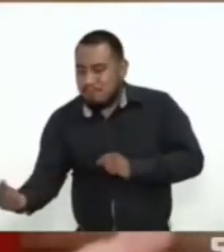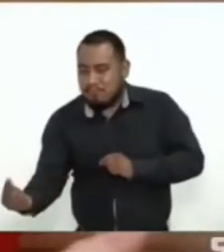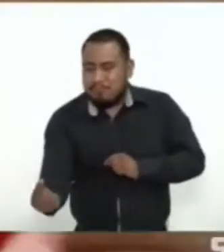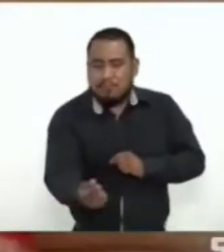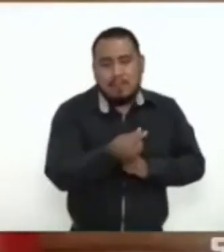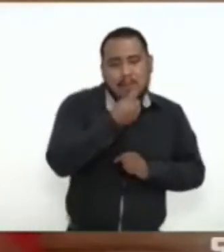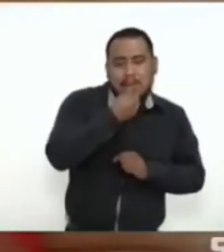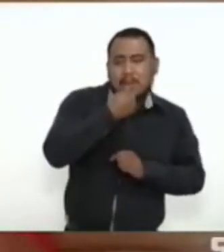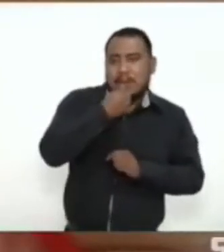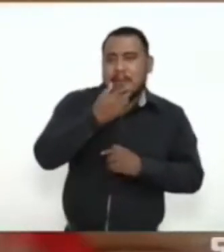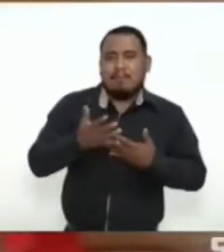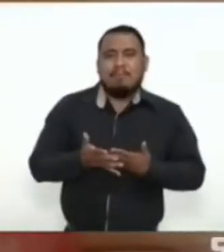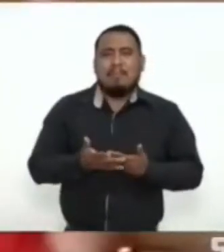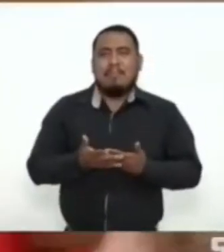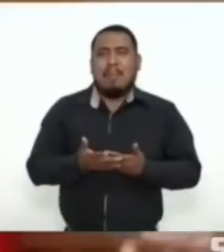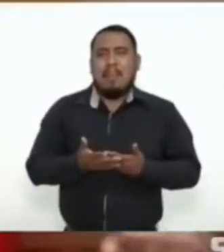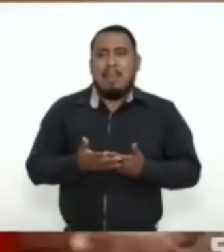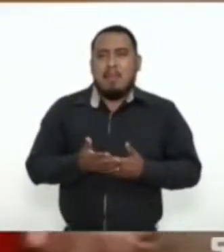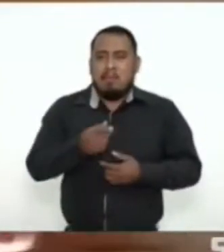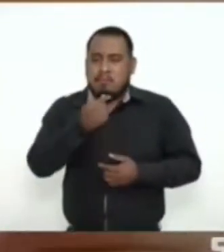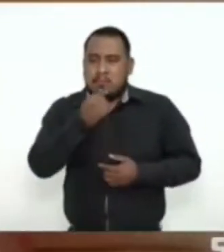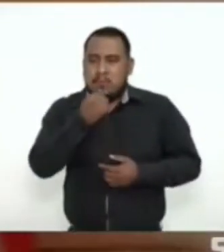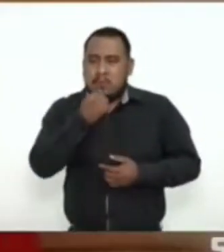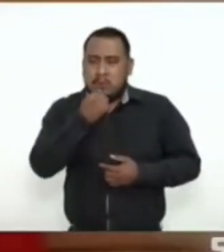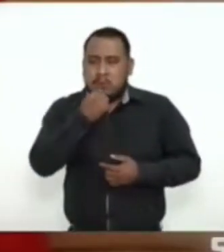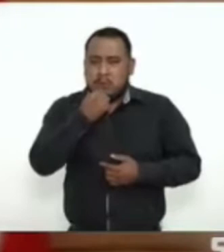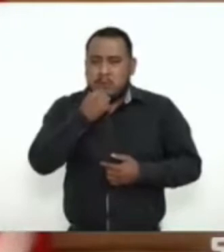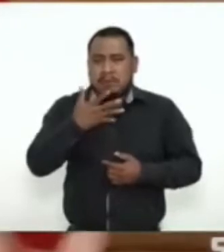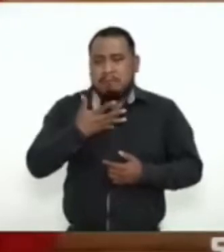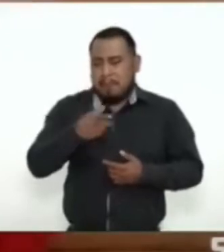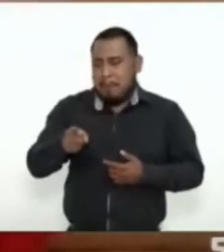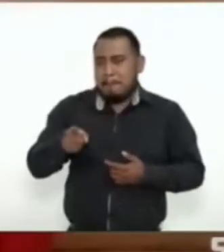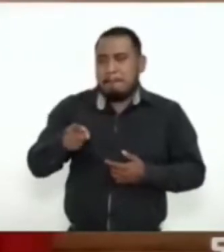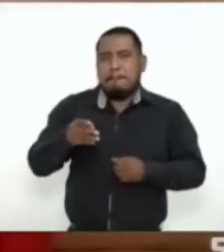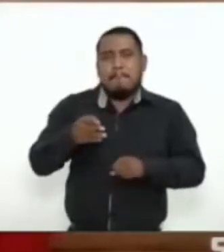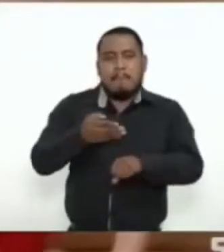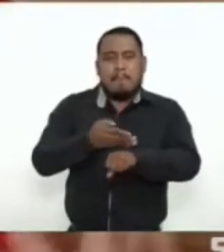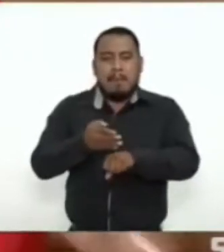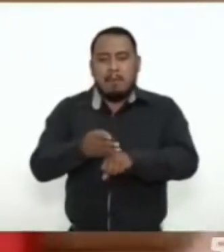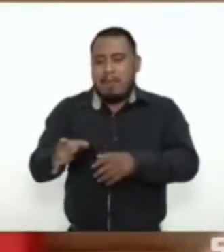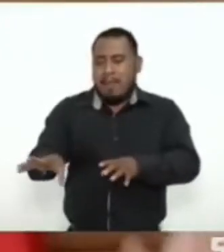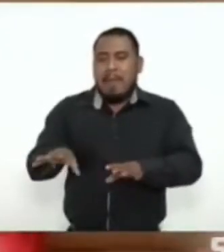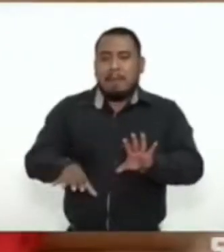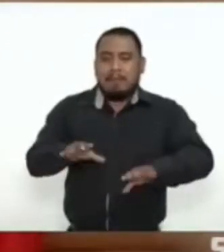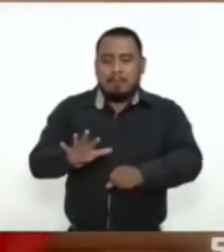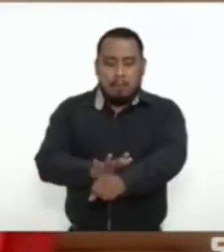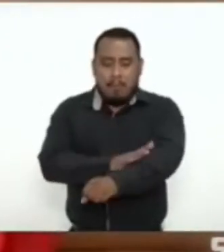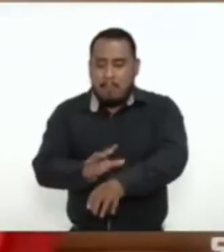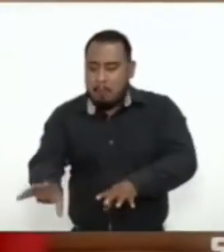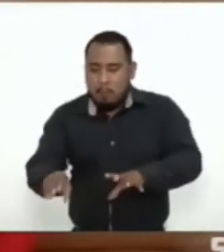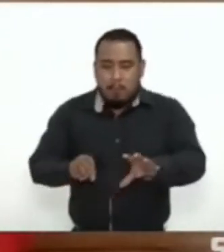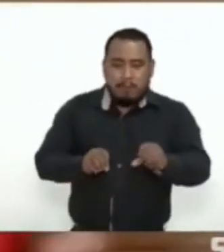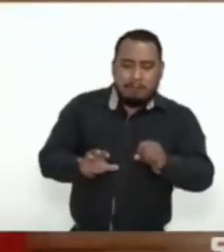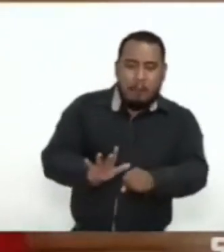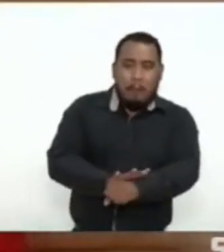están todavía como muy en blanco y que nos cargamos de energía cada vez que estamos en contacto